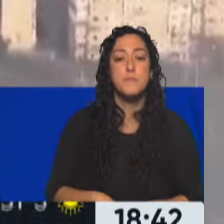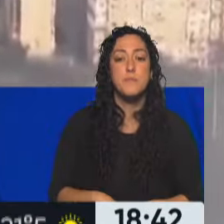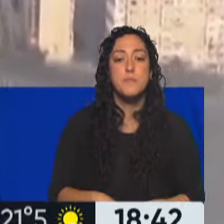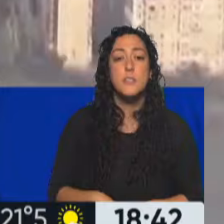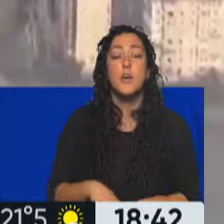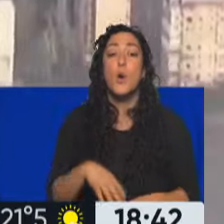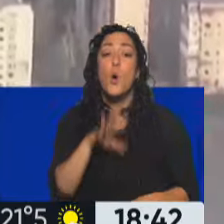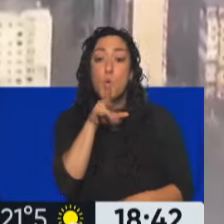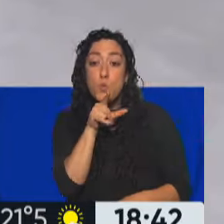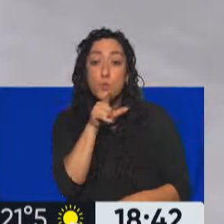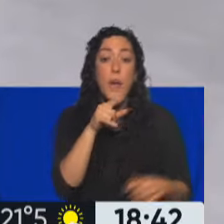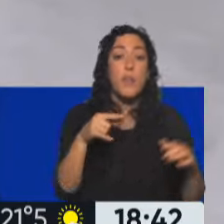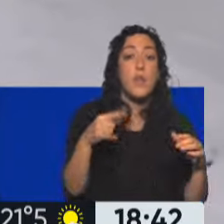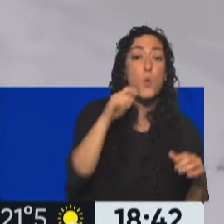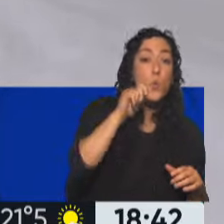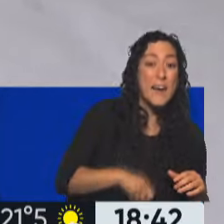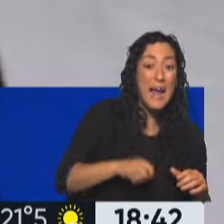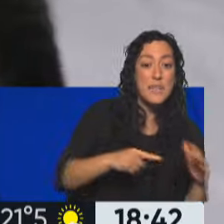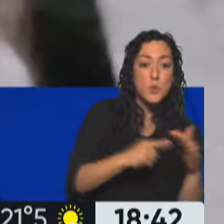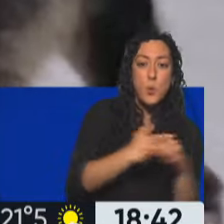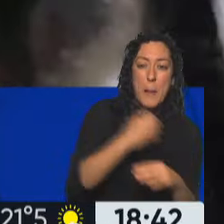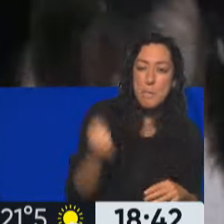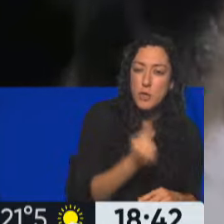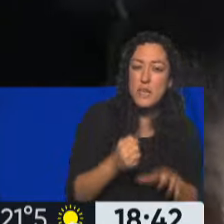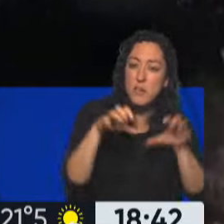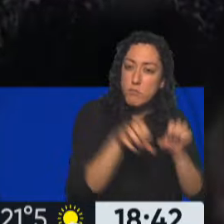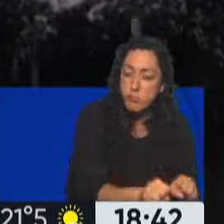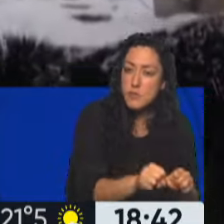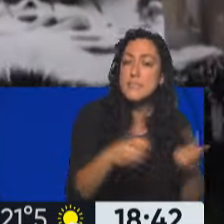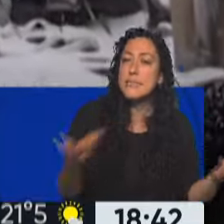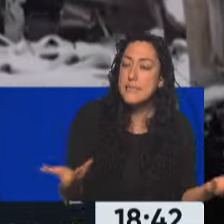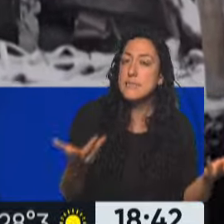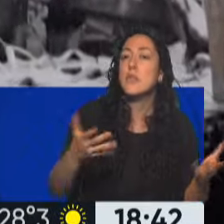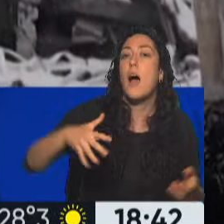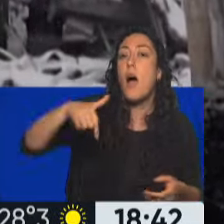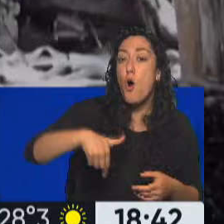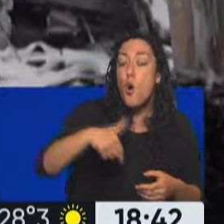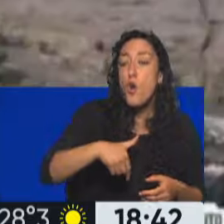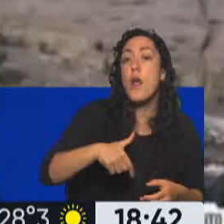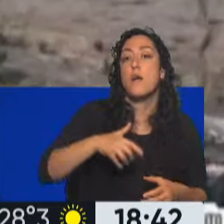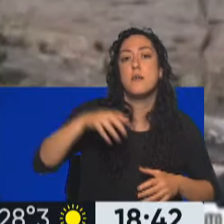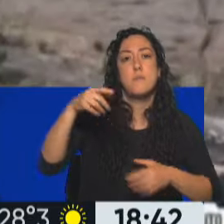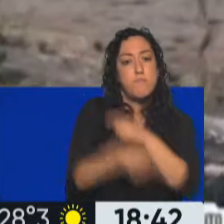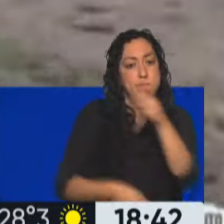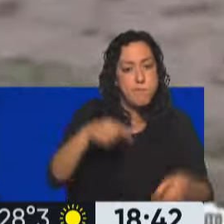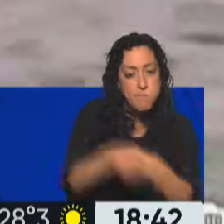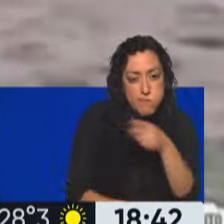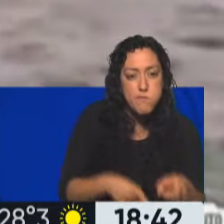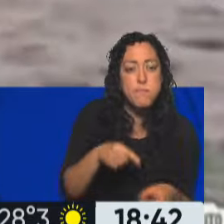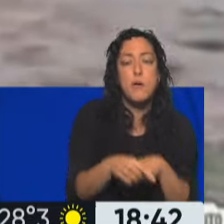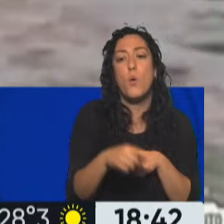clave de Ucrania. Luego de la toma del bastión de Vuhledar, Moscú intensificó sus ataques contra Kurajove, en el este de Ucrania.